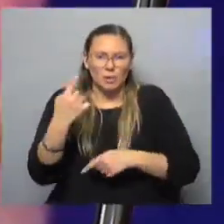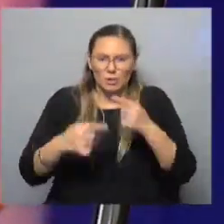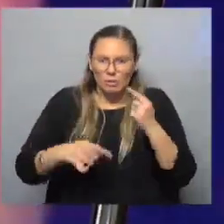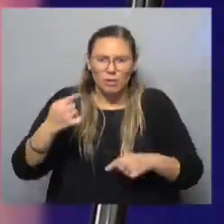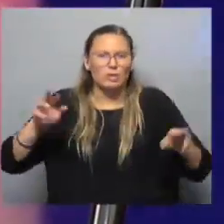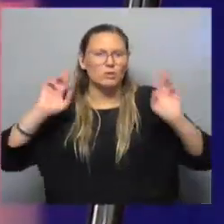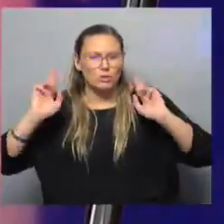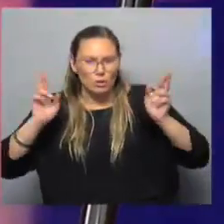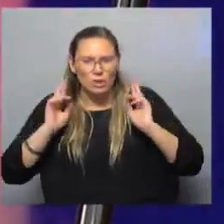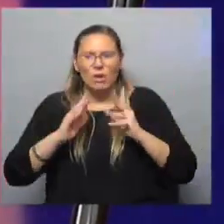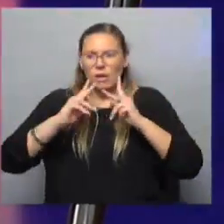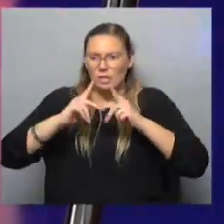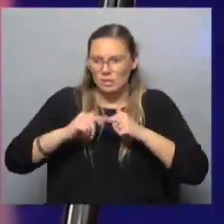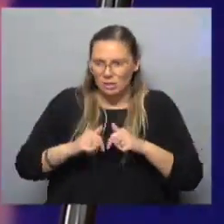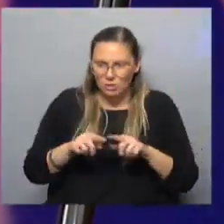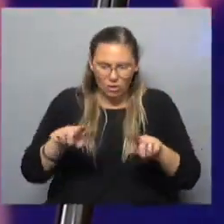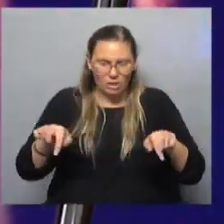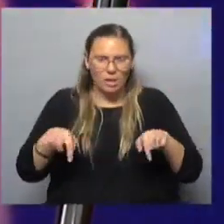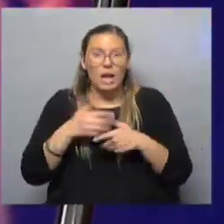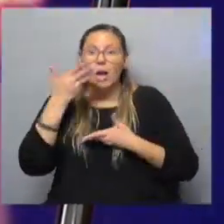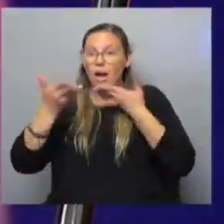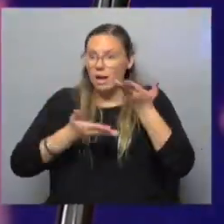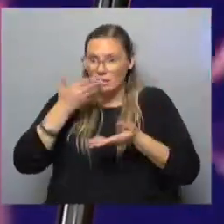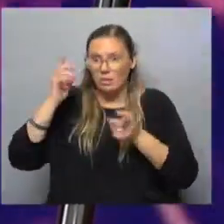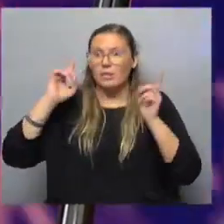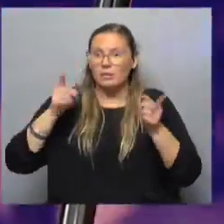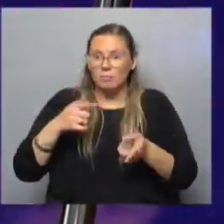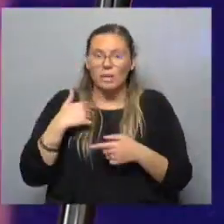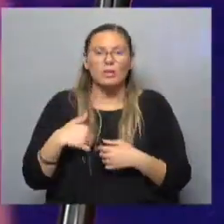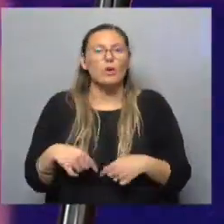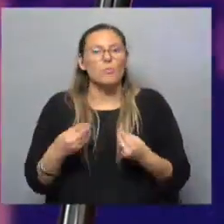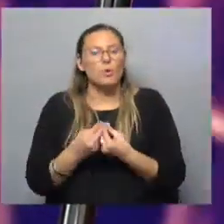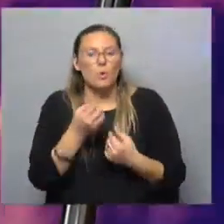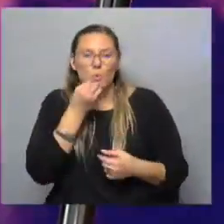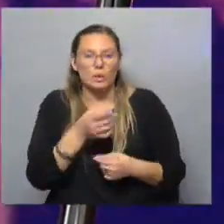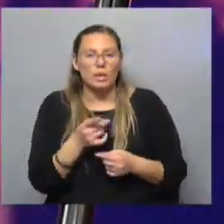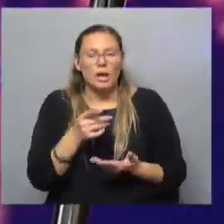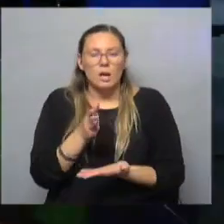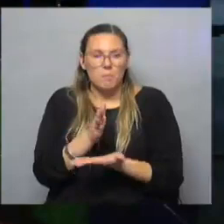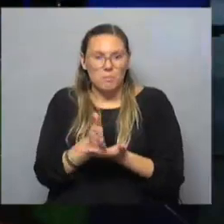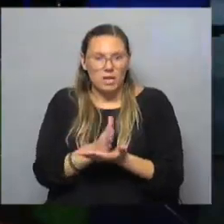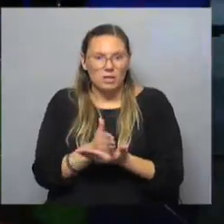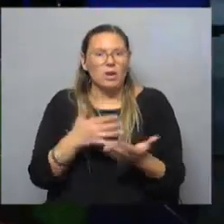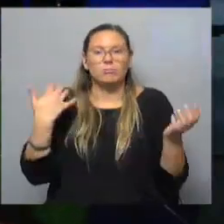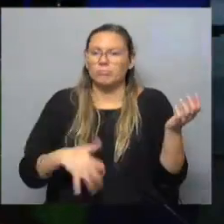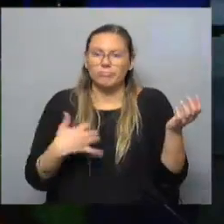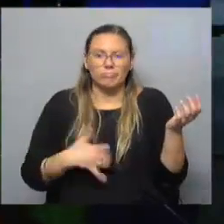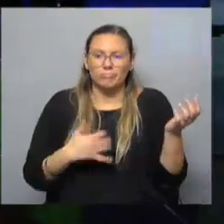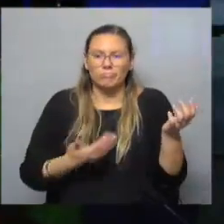el sonido, la puesta en escena, él canta también, entonces sí, pasaron muchas cosas buenas. Lo pusimos en el medio y a cantar,